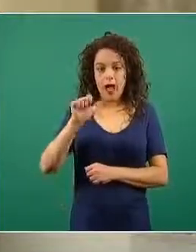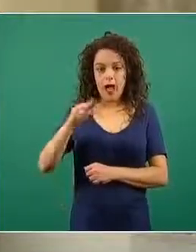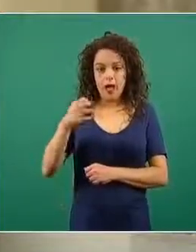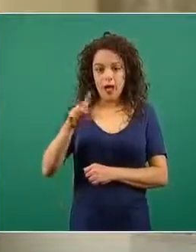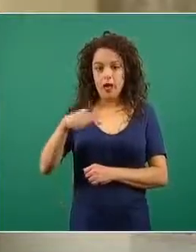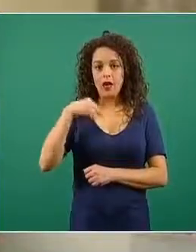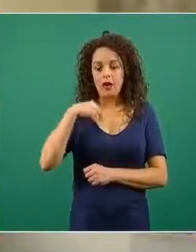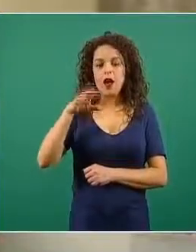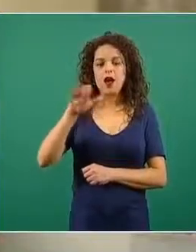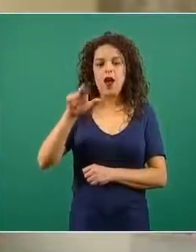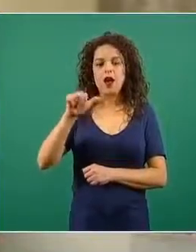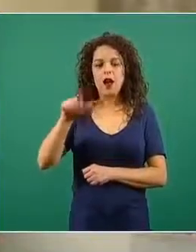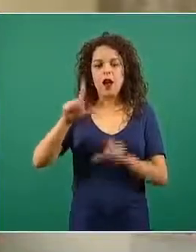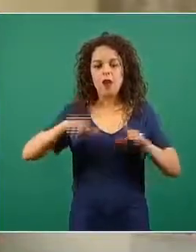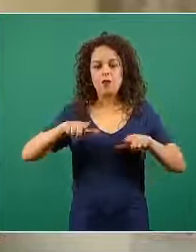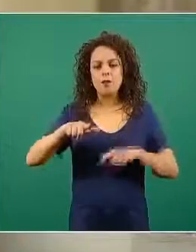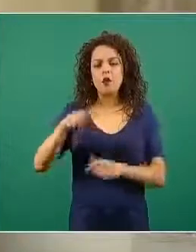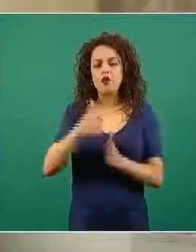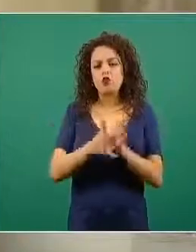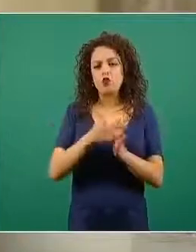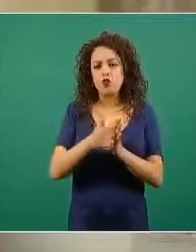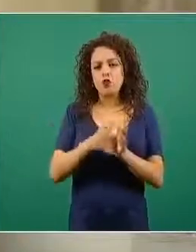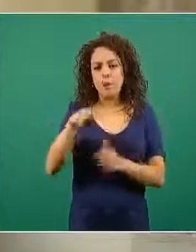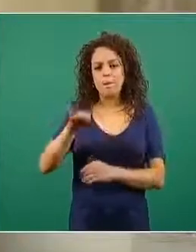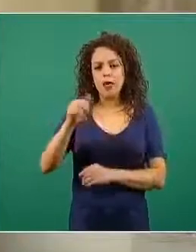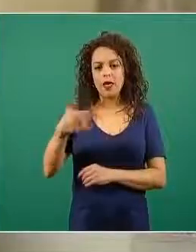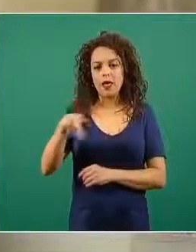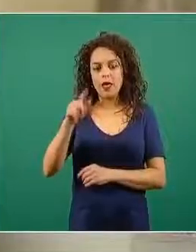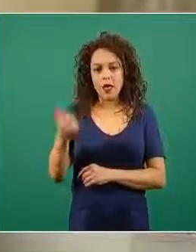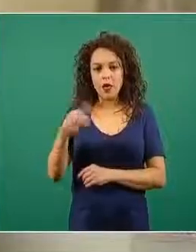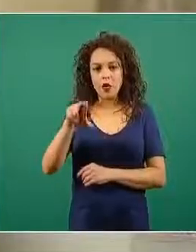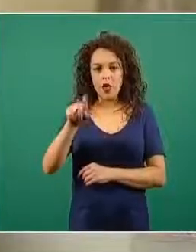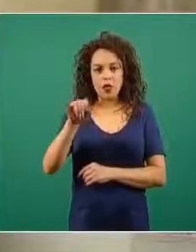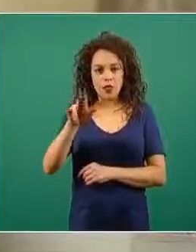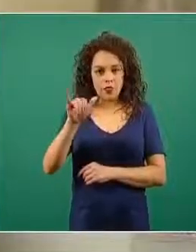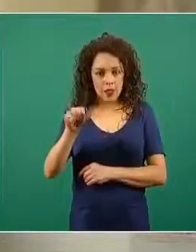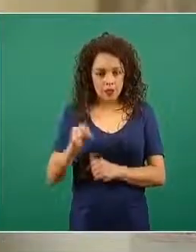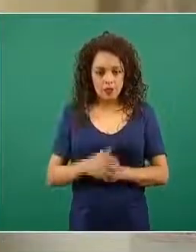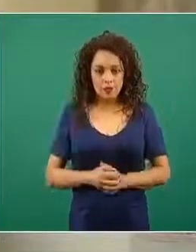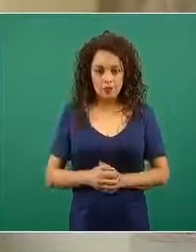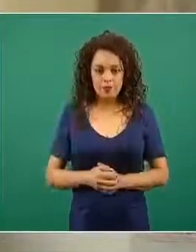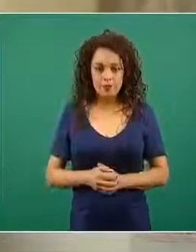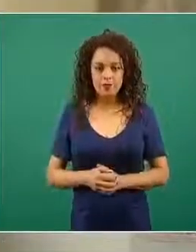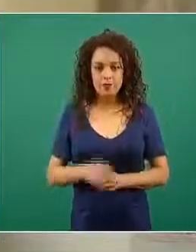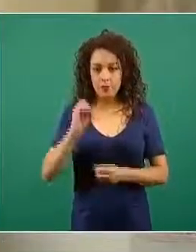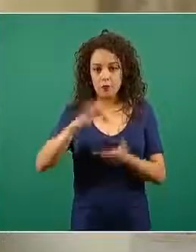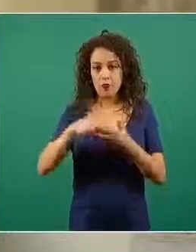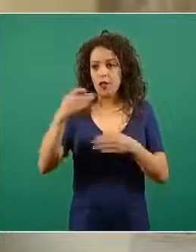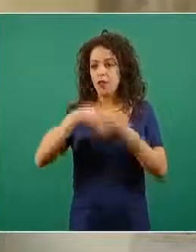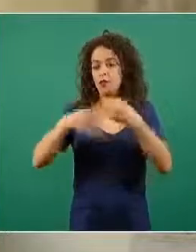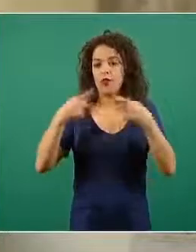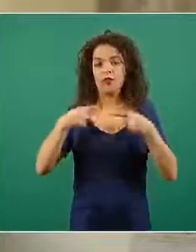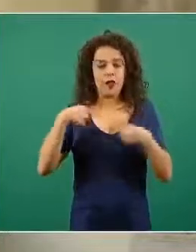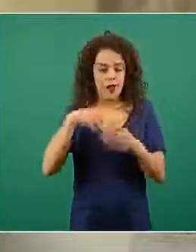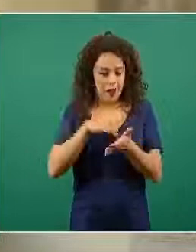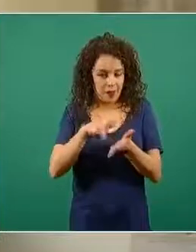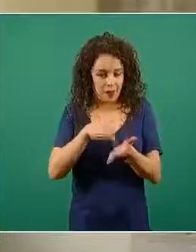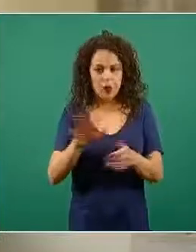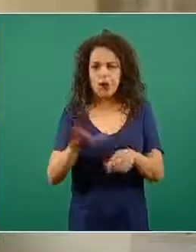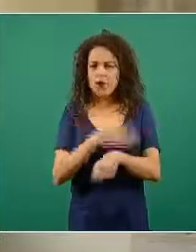YouTube, y pues no estaría yo aquí sin toda la gente que también me apoya. Esto lo menciono